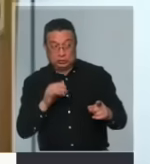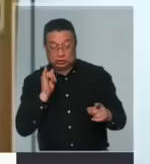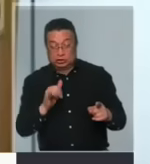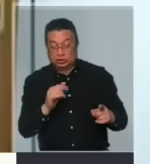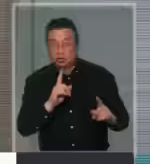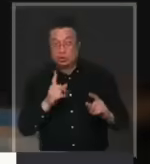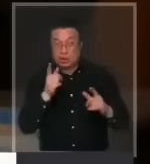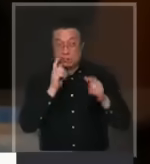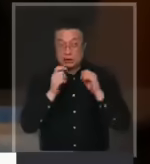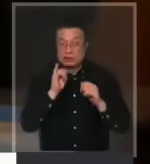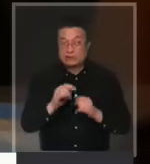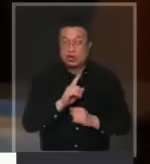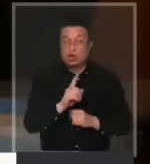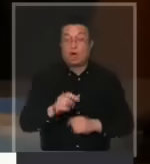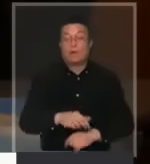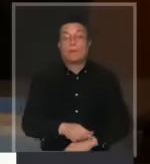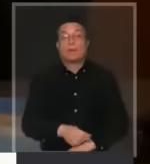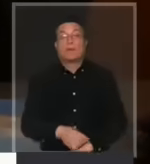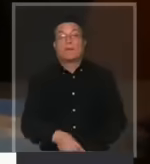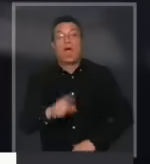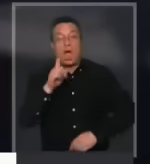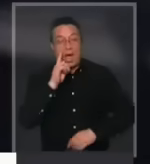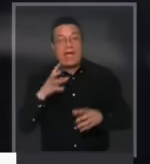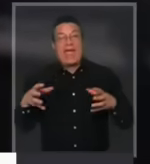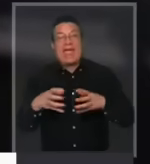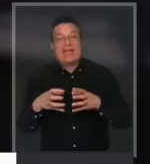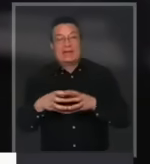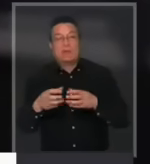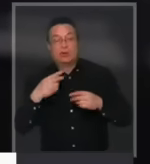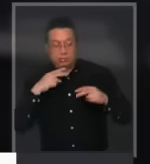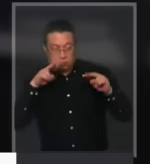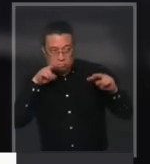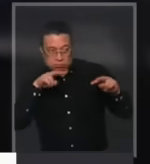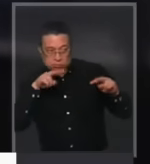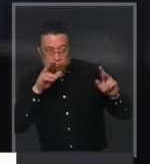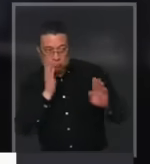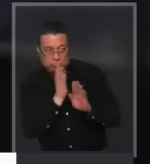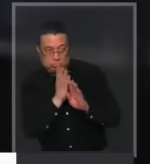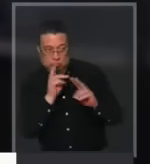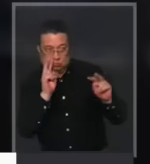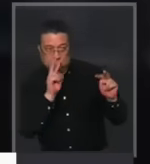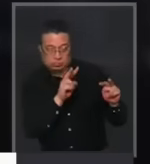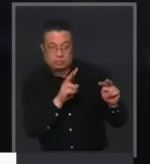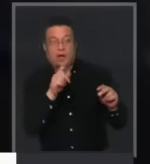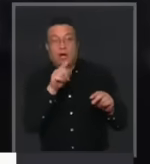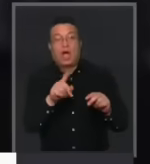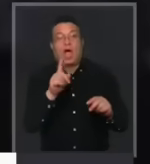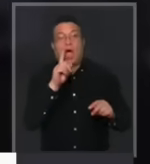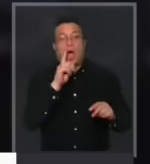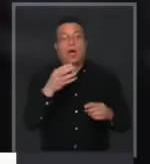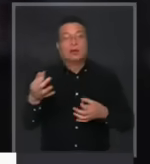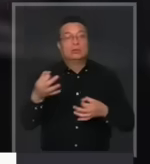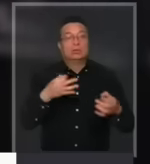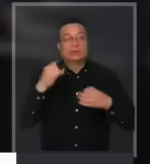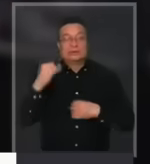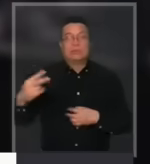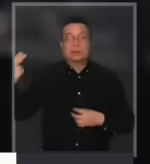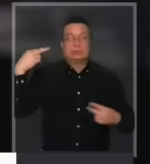verse en riesgo o no. Había un equipo de vigilancia que era la persona encargada de tenerme de todo momento en